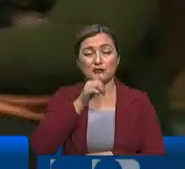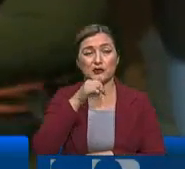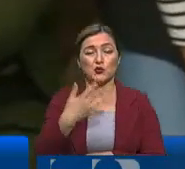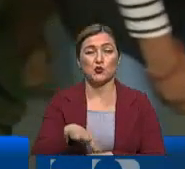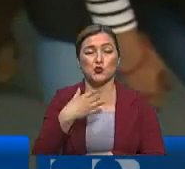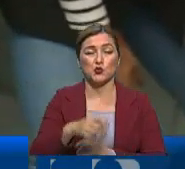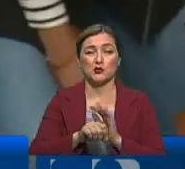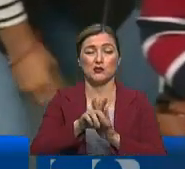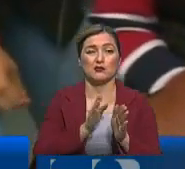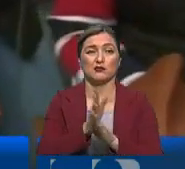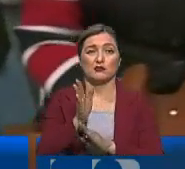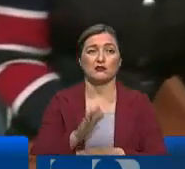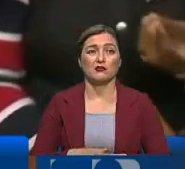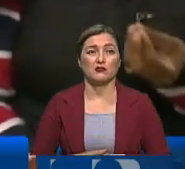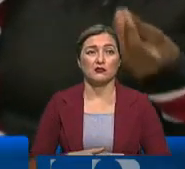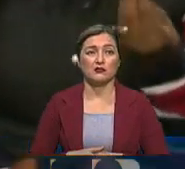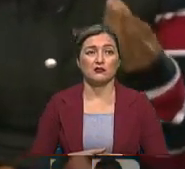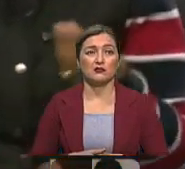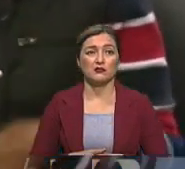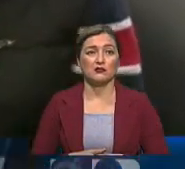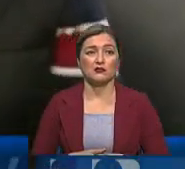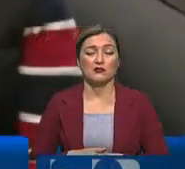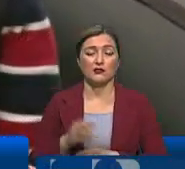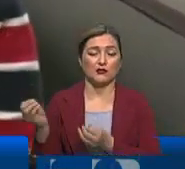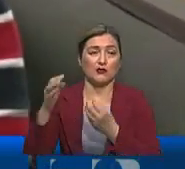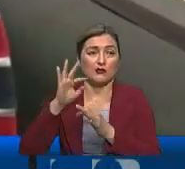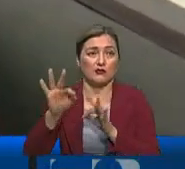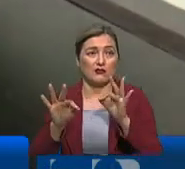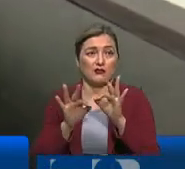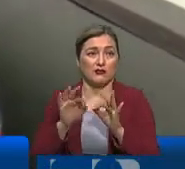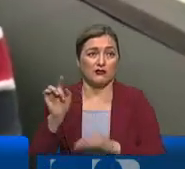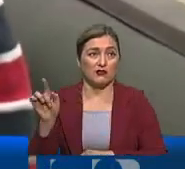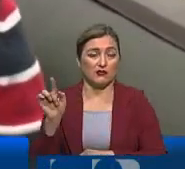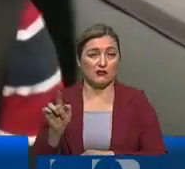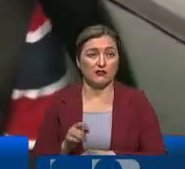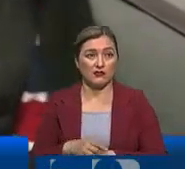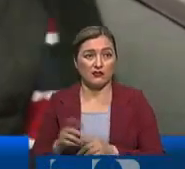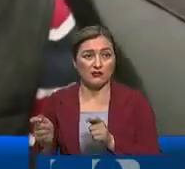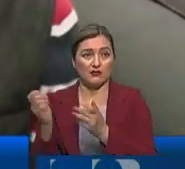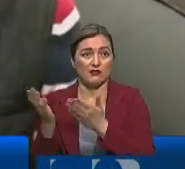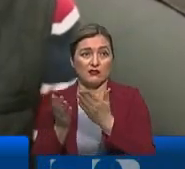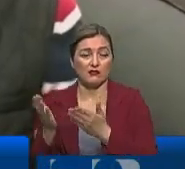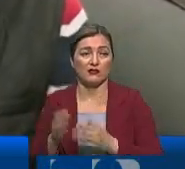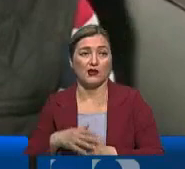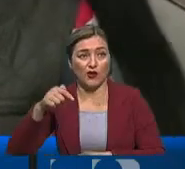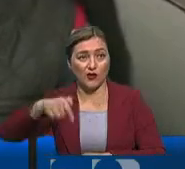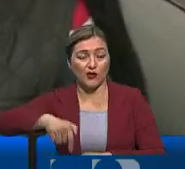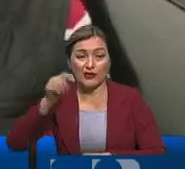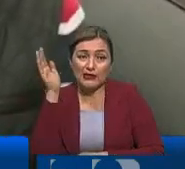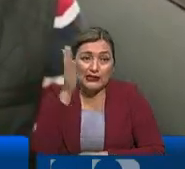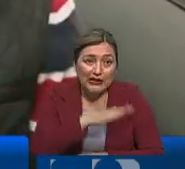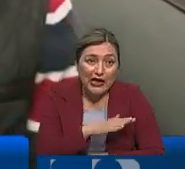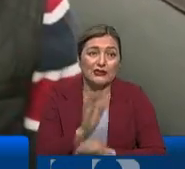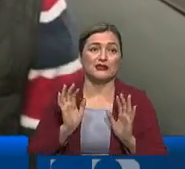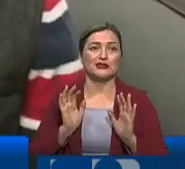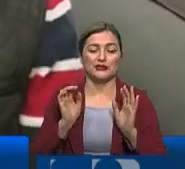ese tipo de especialidades. Y al enterarnos que la prefectura está dando este servicio y hoy que es gratuito